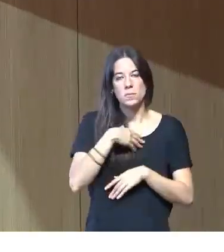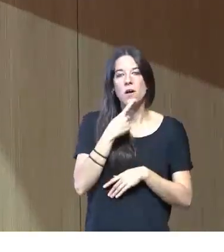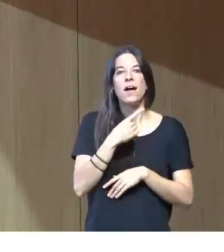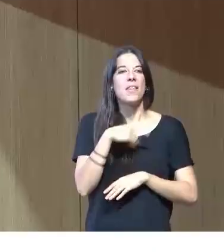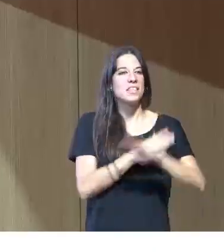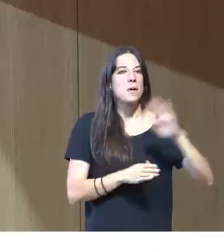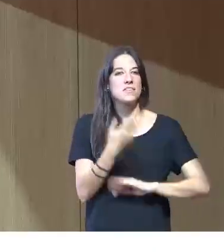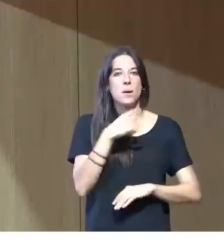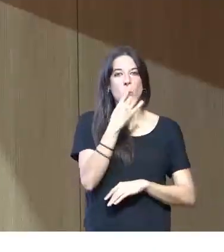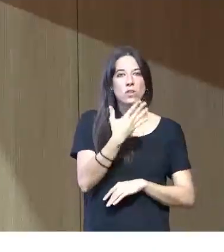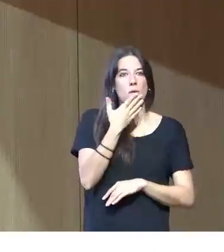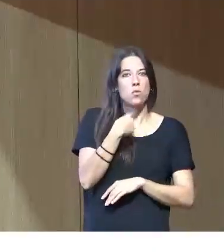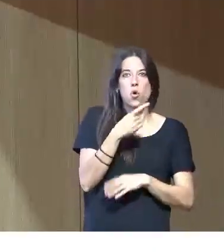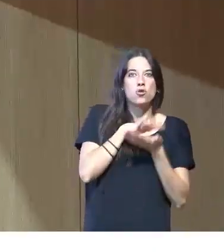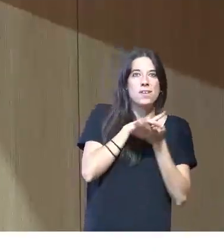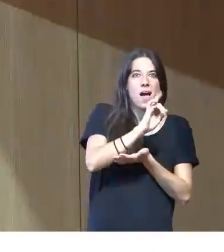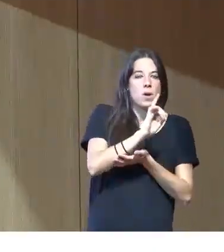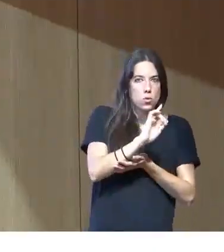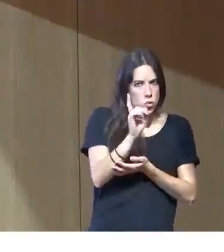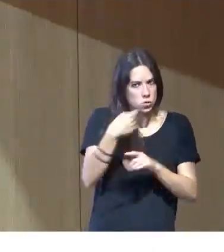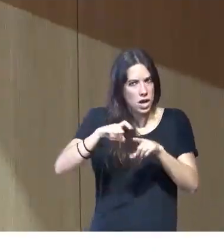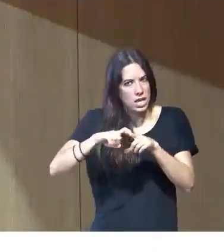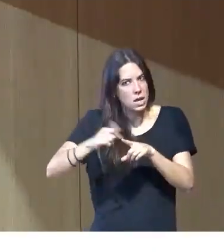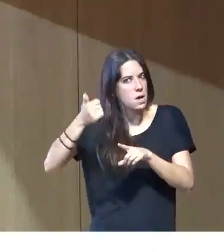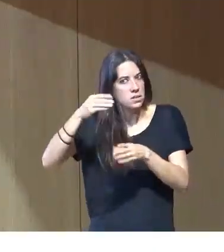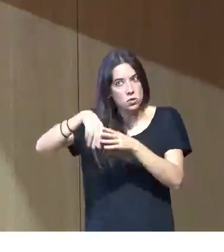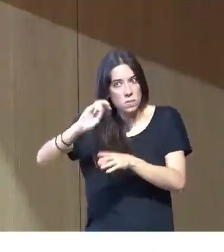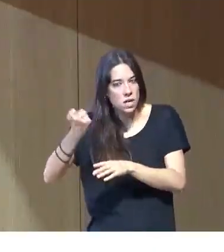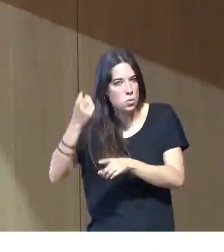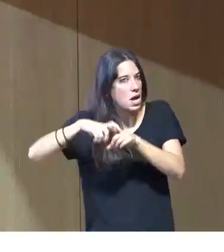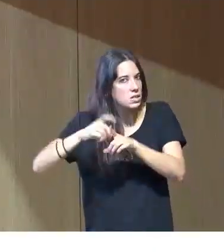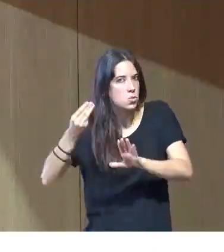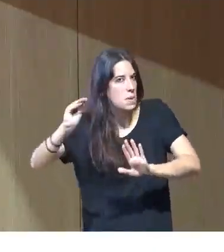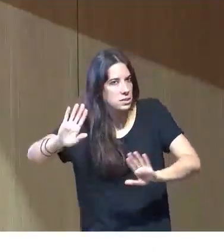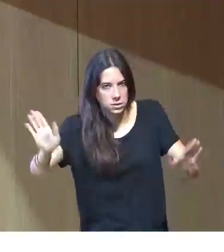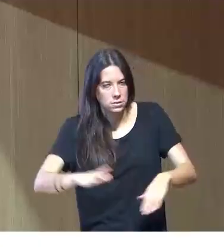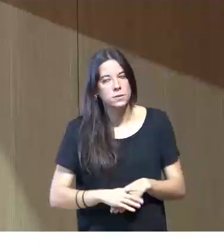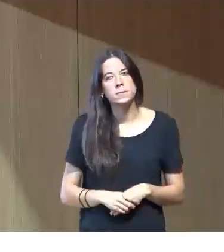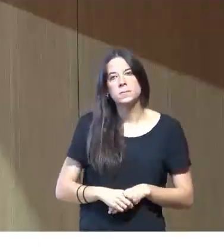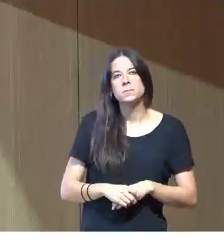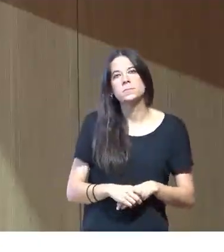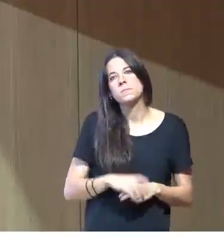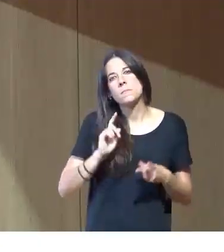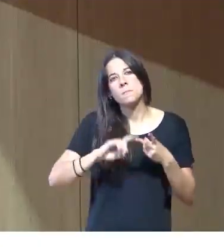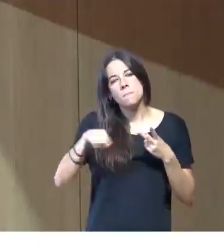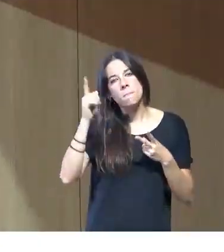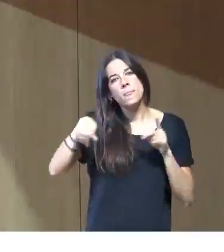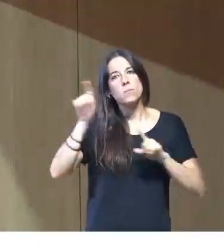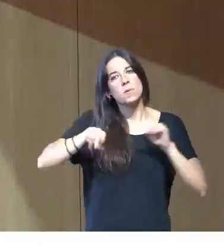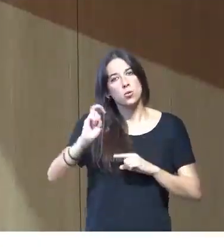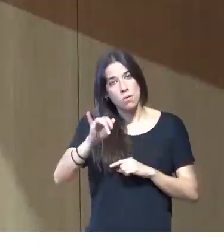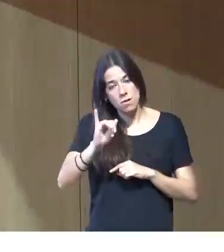sea un tabú sino que sea vista como una característica más dentro de la diversidad luego otro problema que tenemos